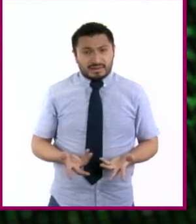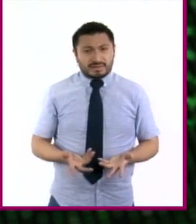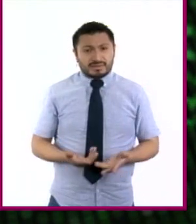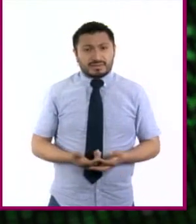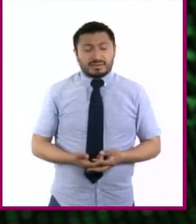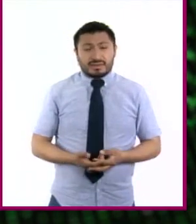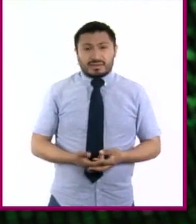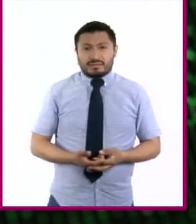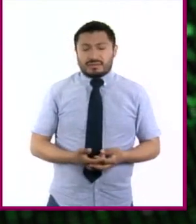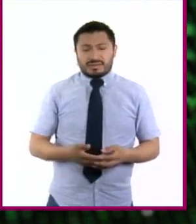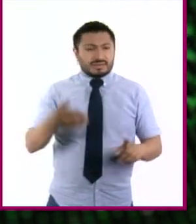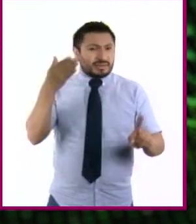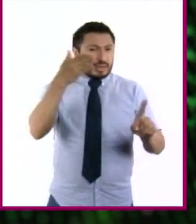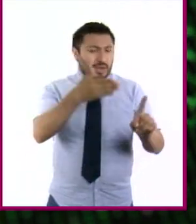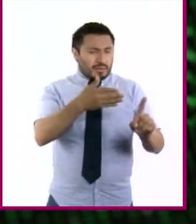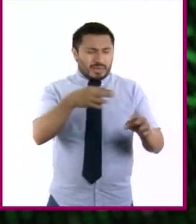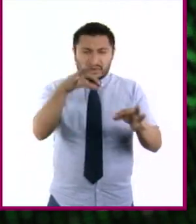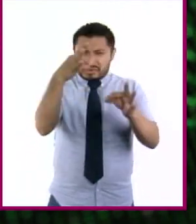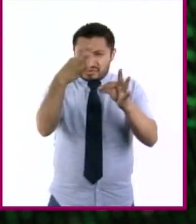cumplió